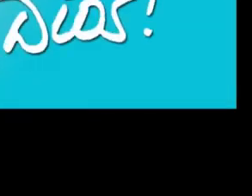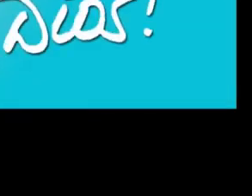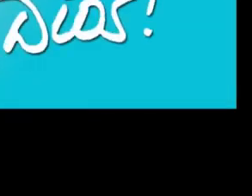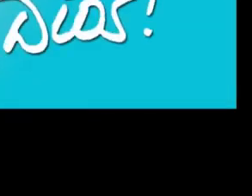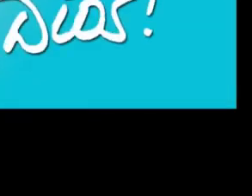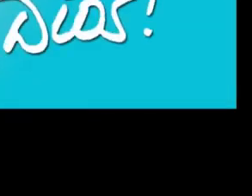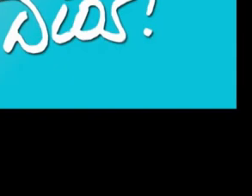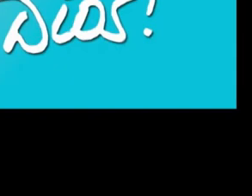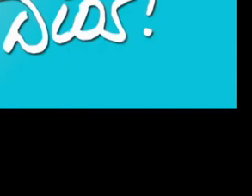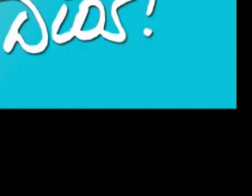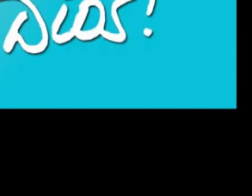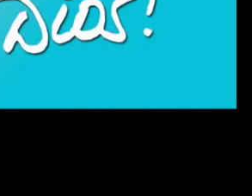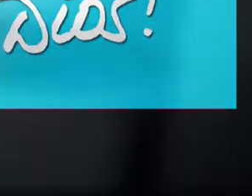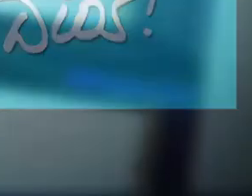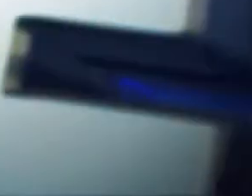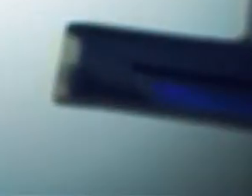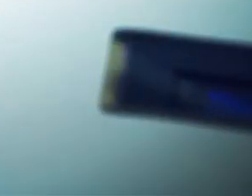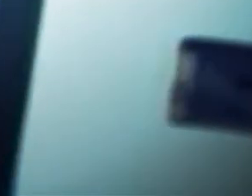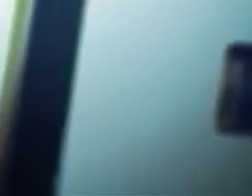humano